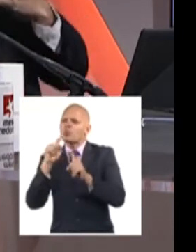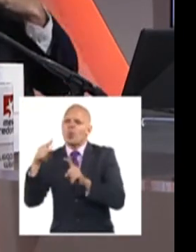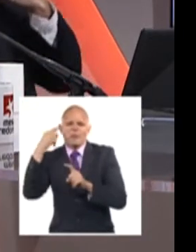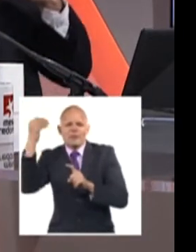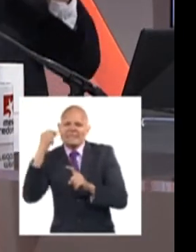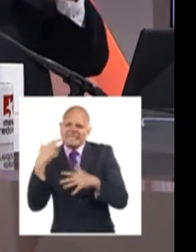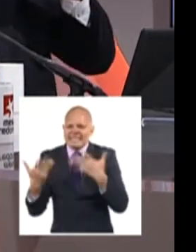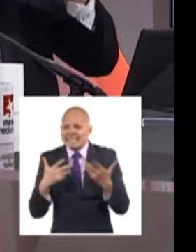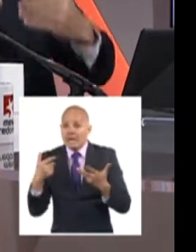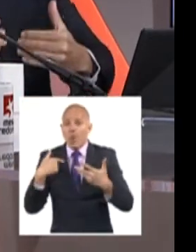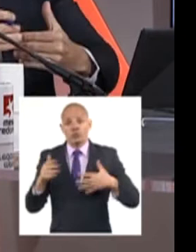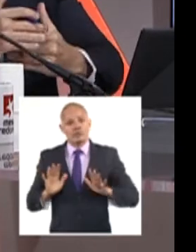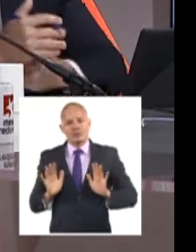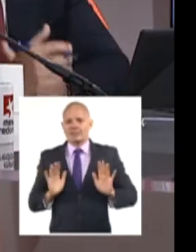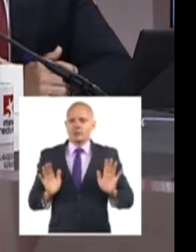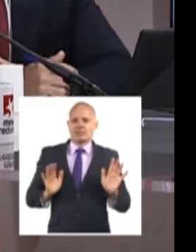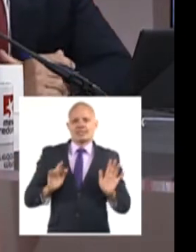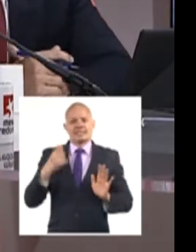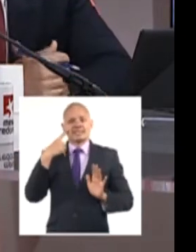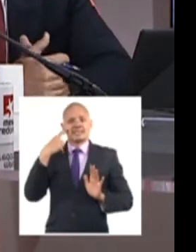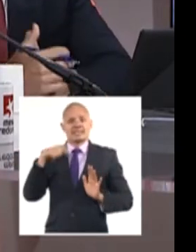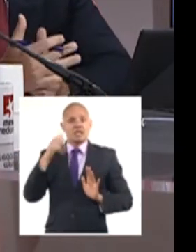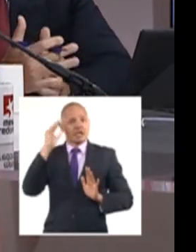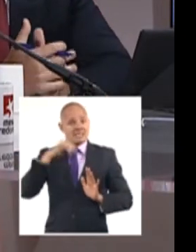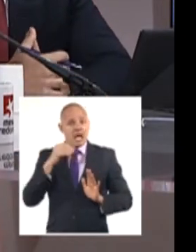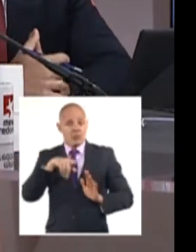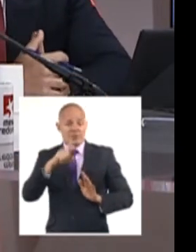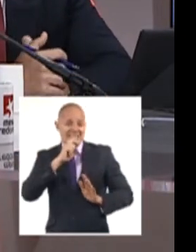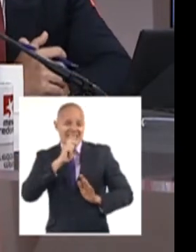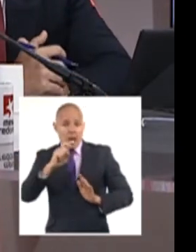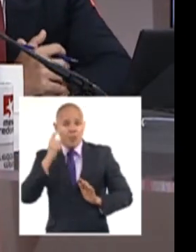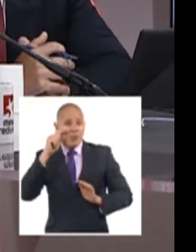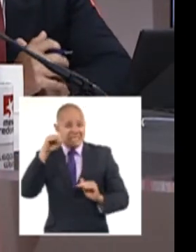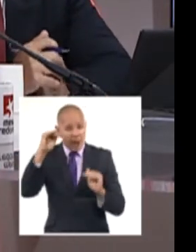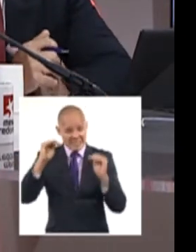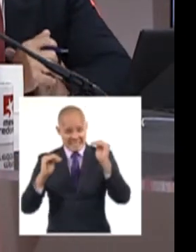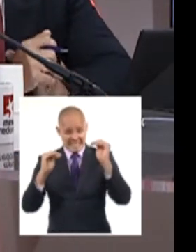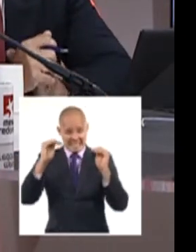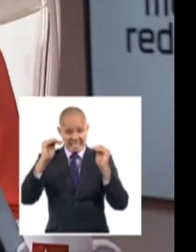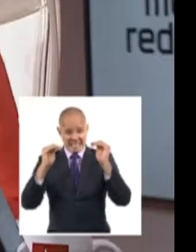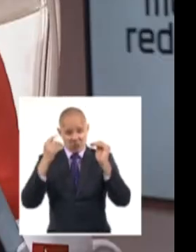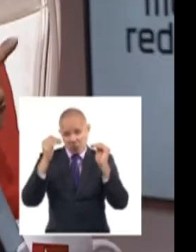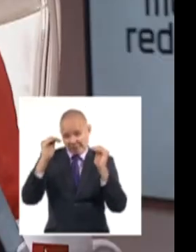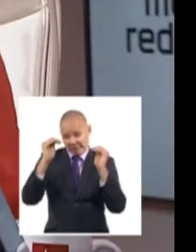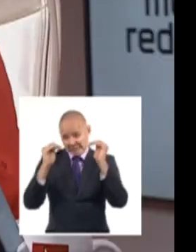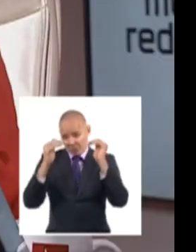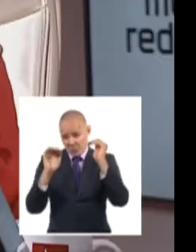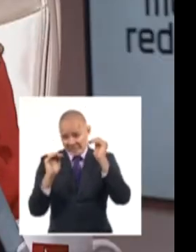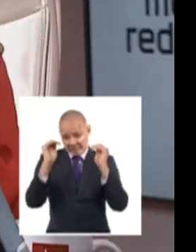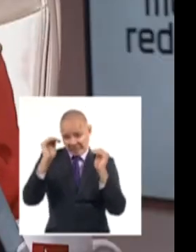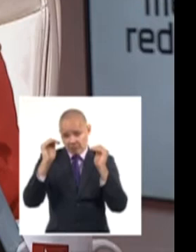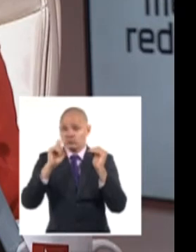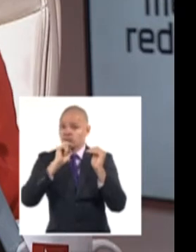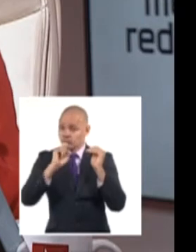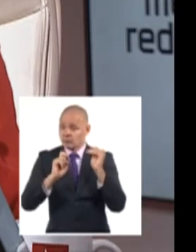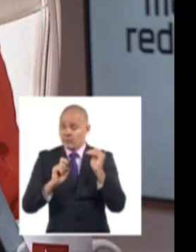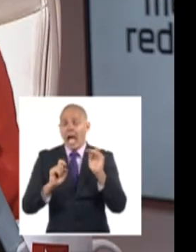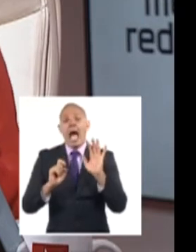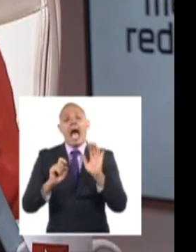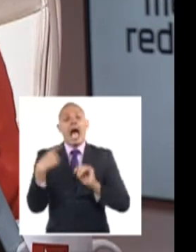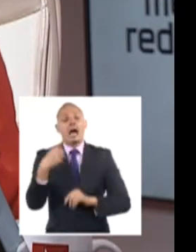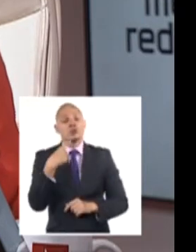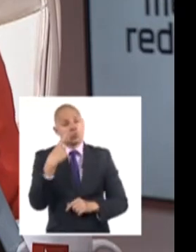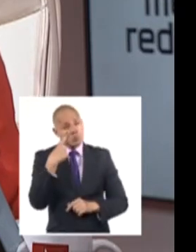están conscientes de que es una batalla muy dura muy dura porque es como otro escenario así mismo hay que estar o sabes sobre por qué fíjate que